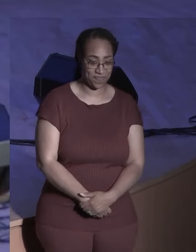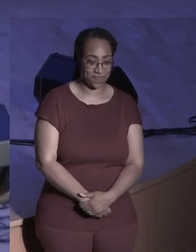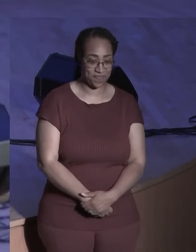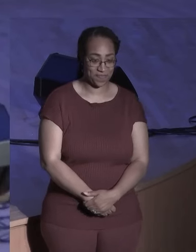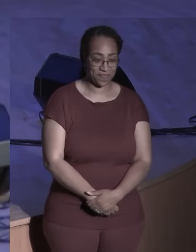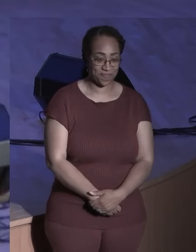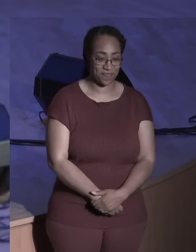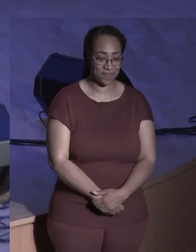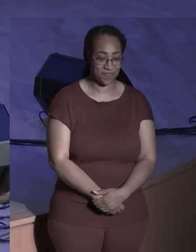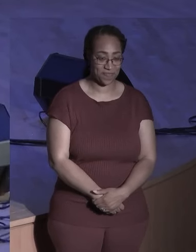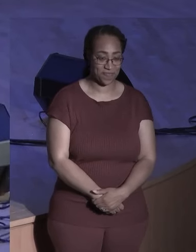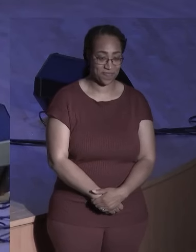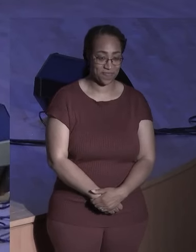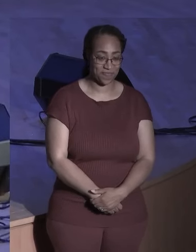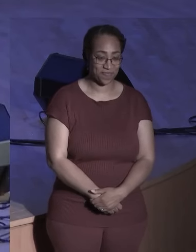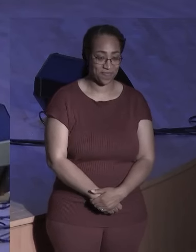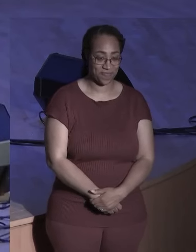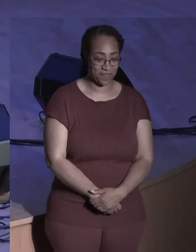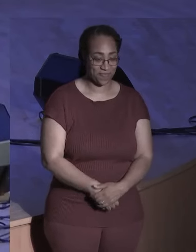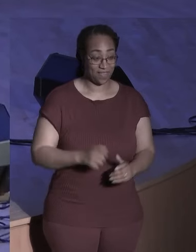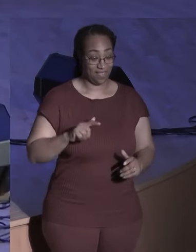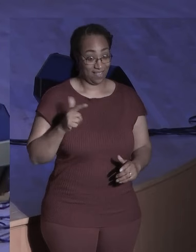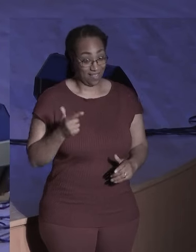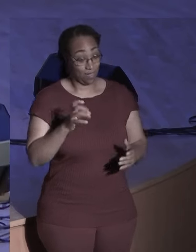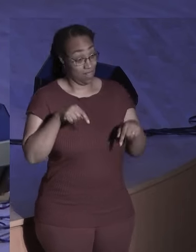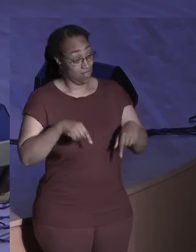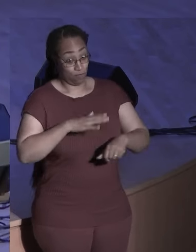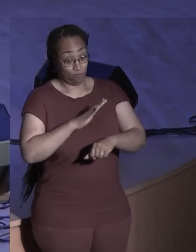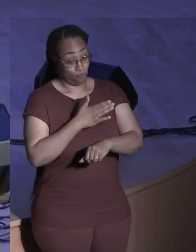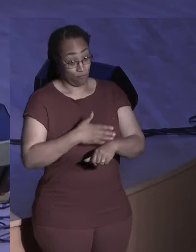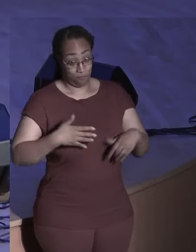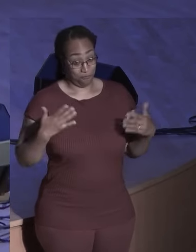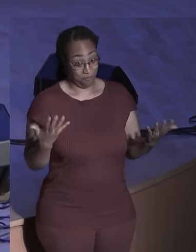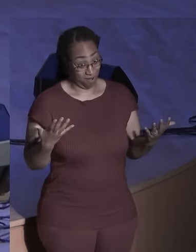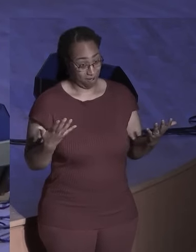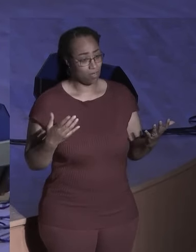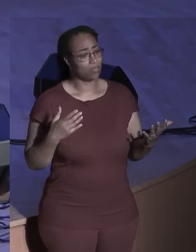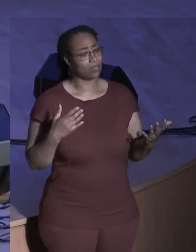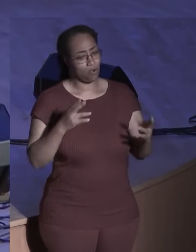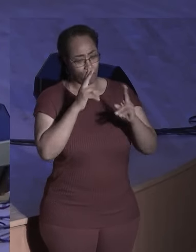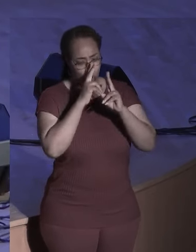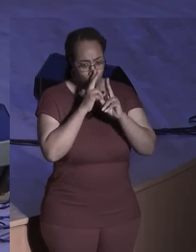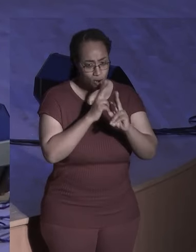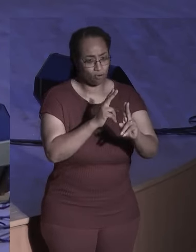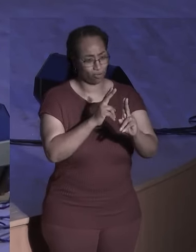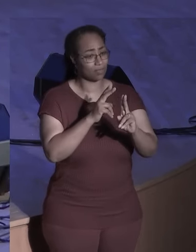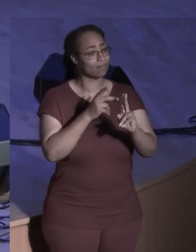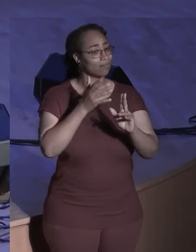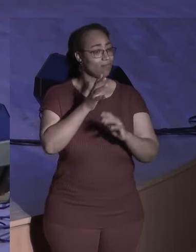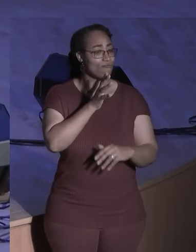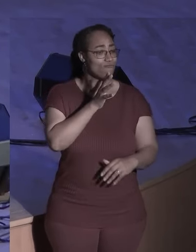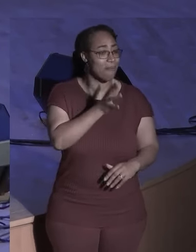como pueblos indígenas. This is a song to honor our grandmothers, to honor the women, to